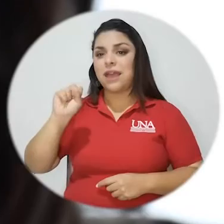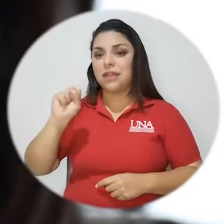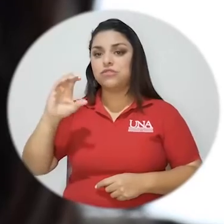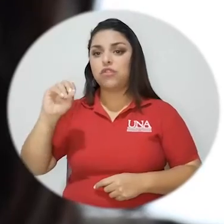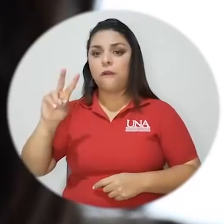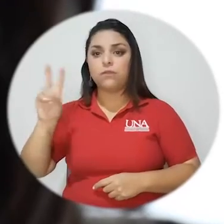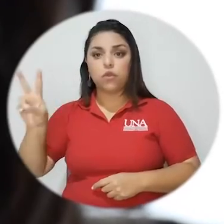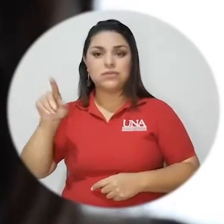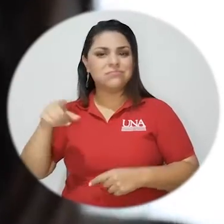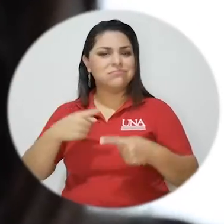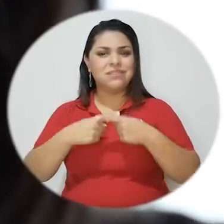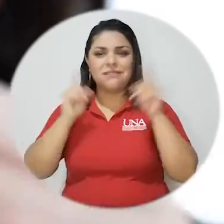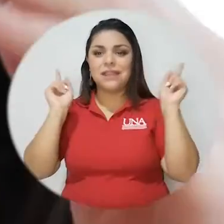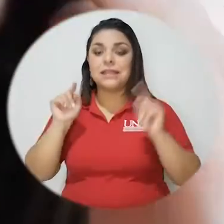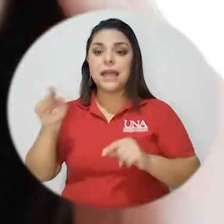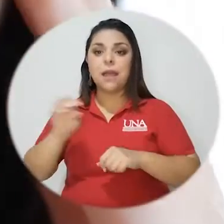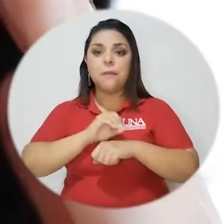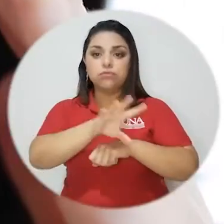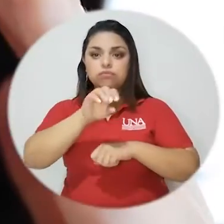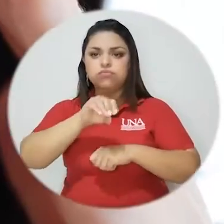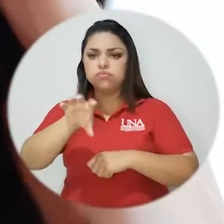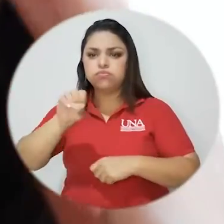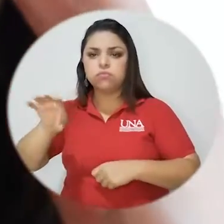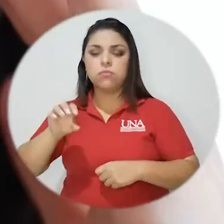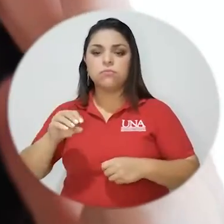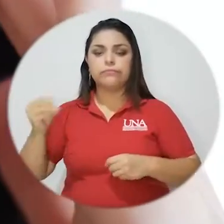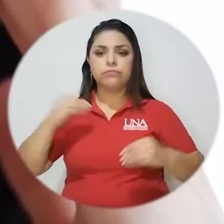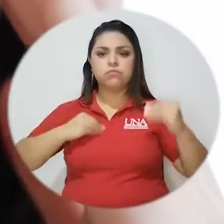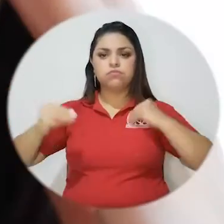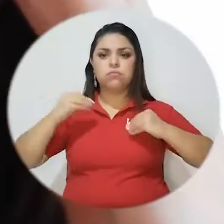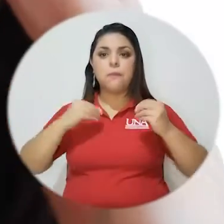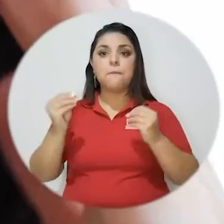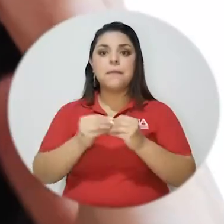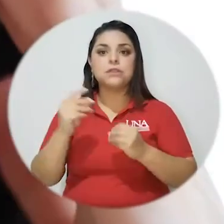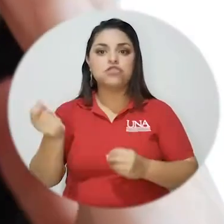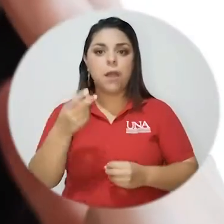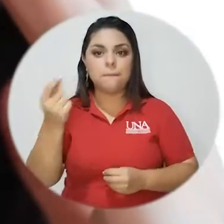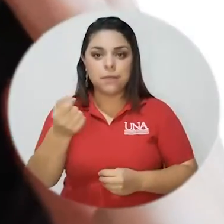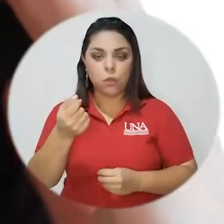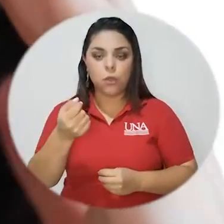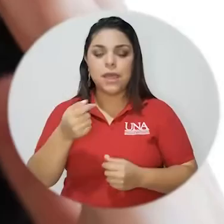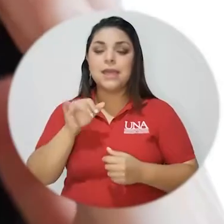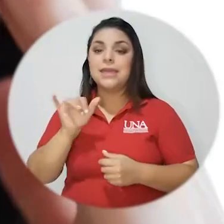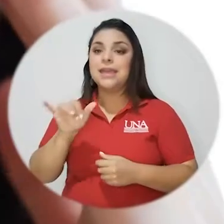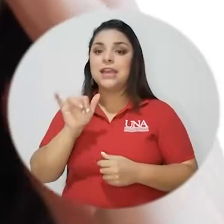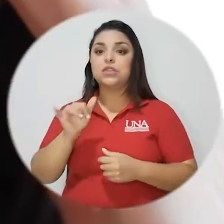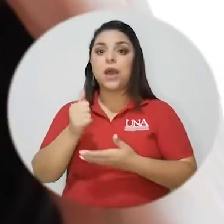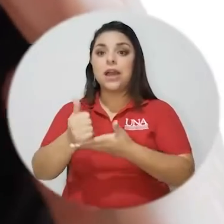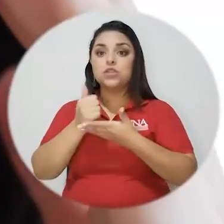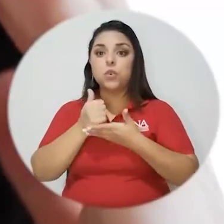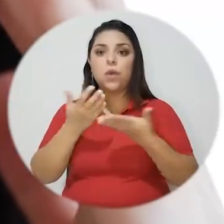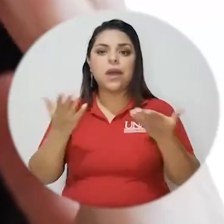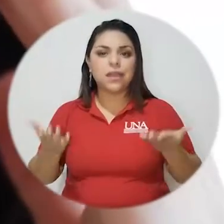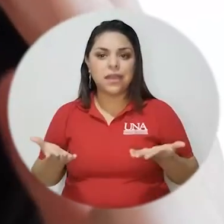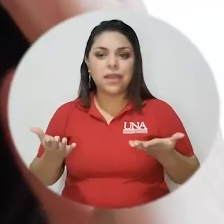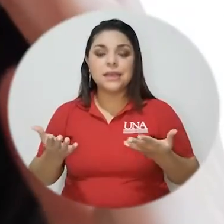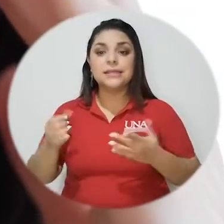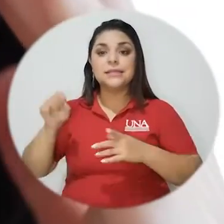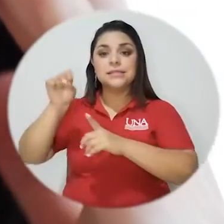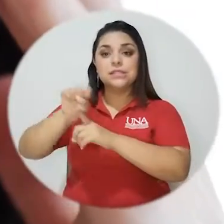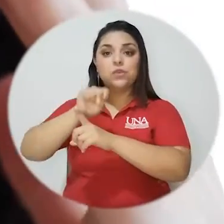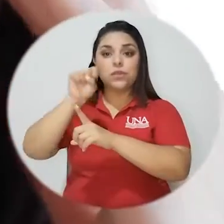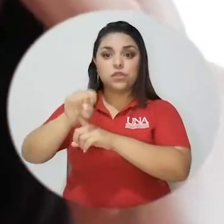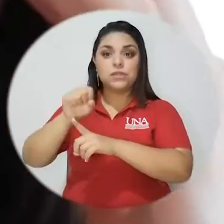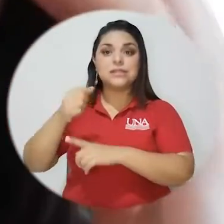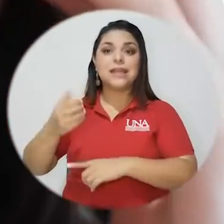una transmisión mucho más rápida, mucho más eficiente y eso permite, digámoslo así, que en aquellas situaciones en las